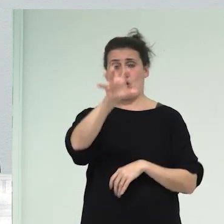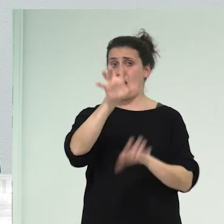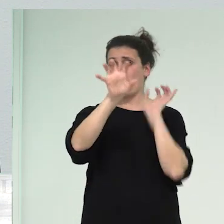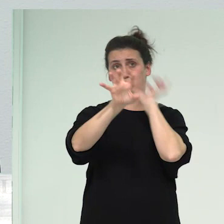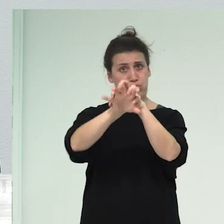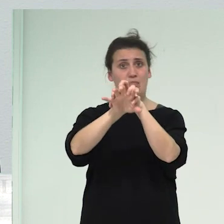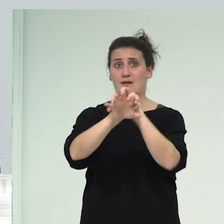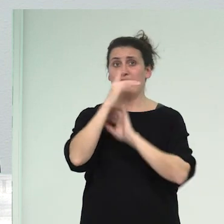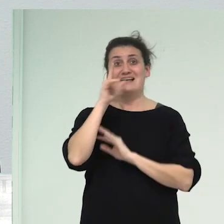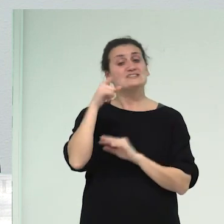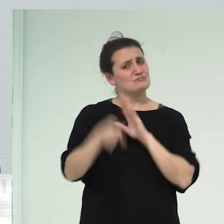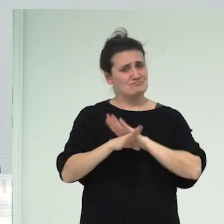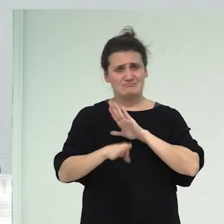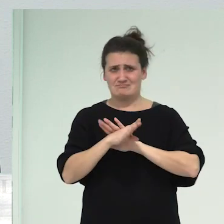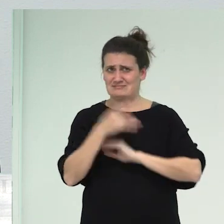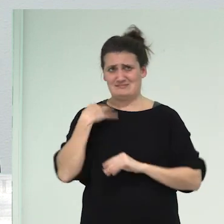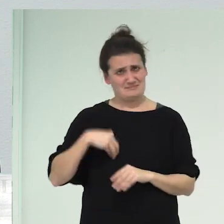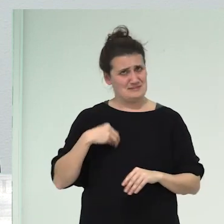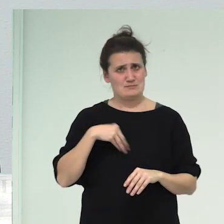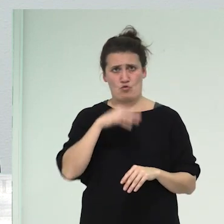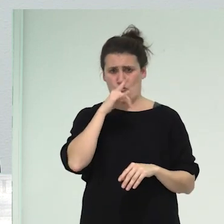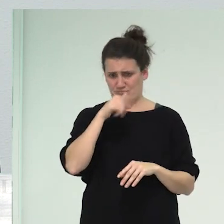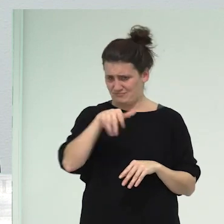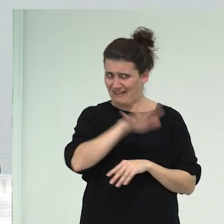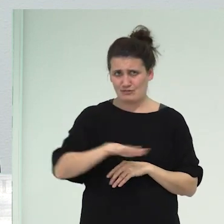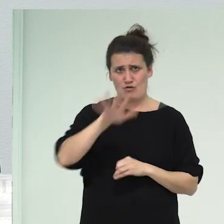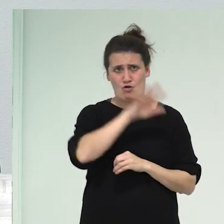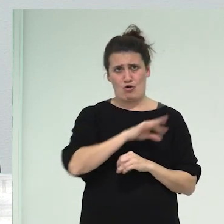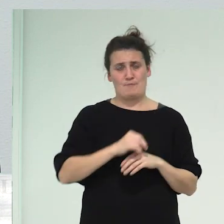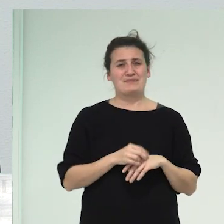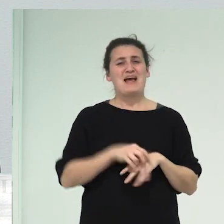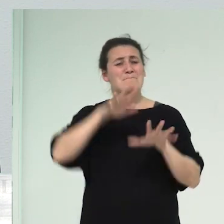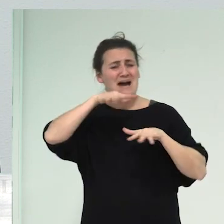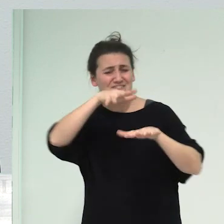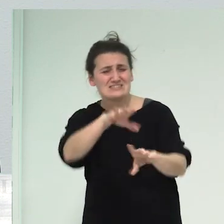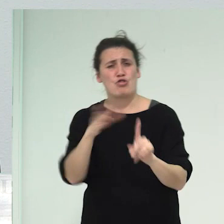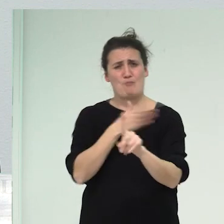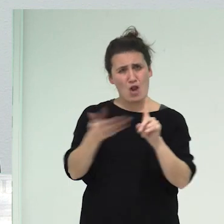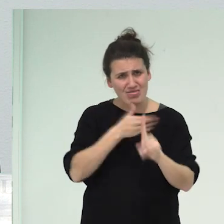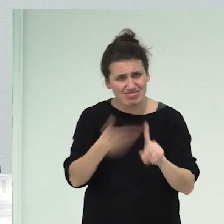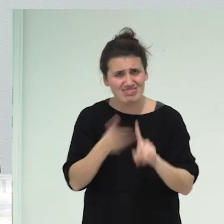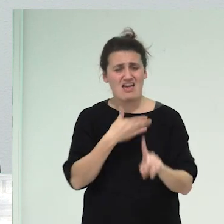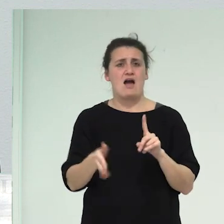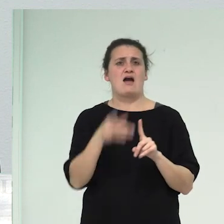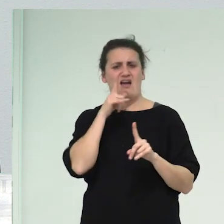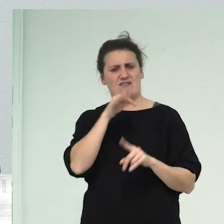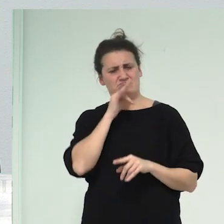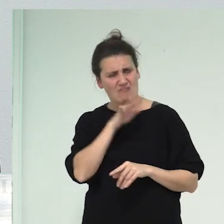seguimos siendo territorios y cuerpos en disputa. Las diversas manifestaciones de violencia que se